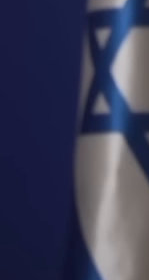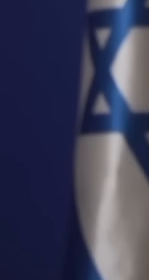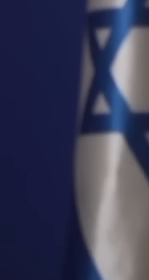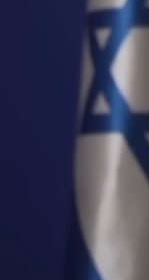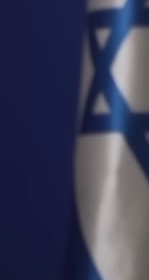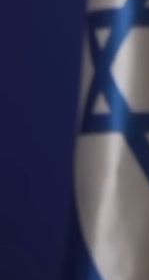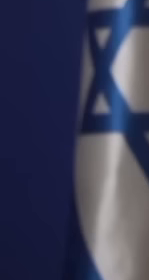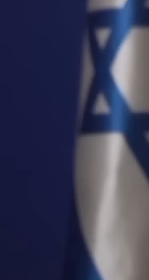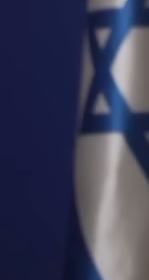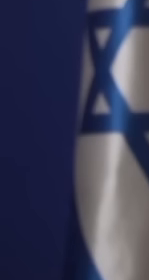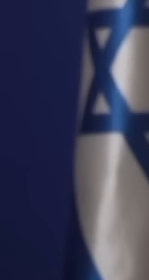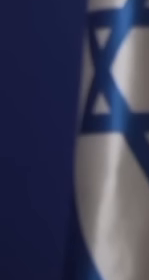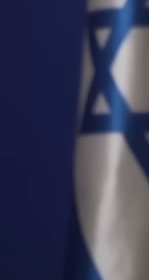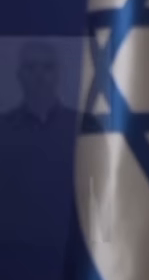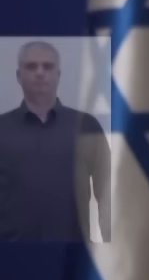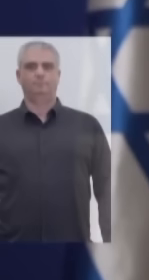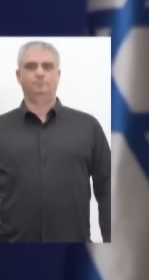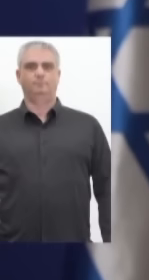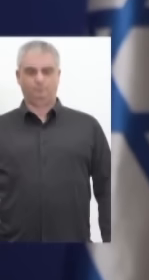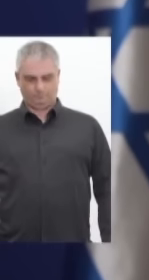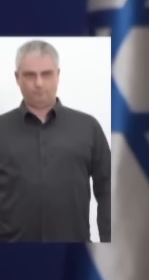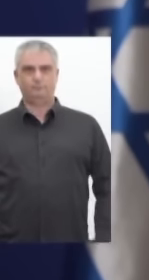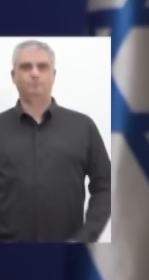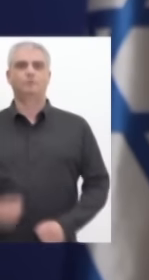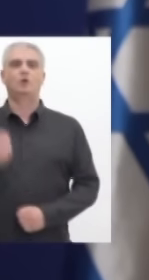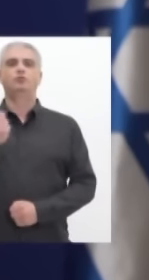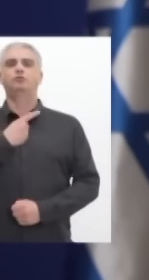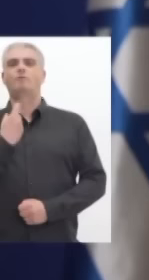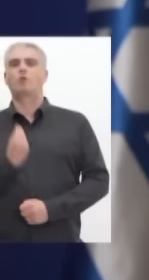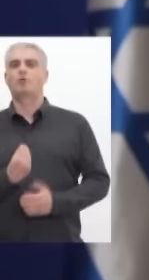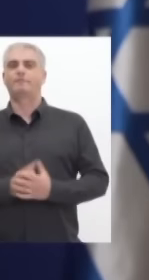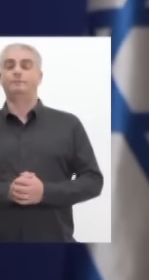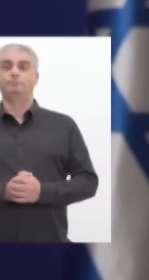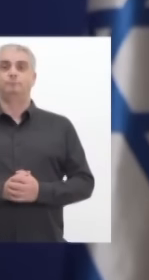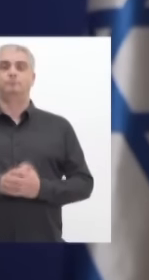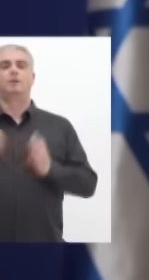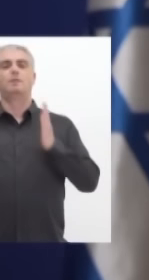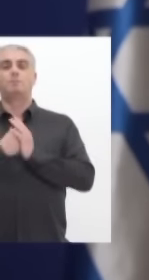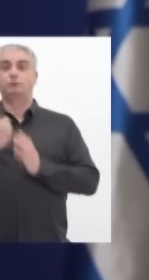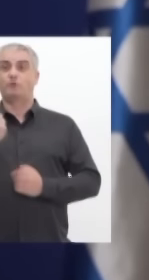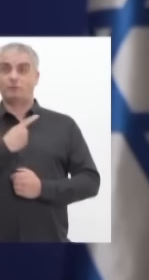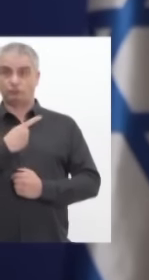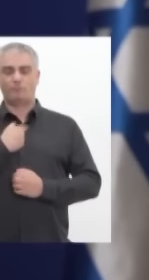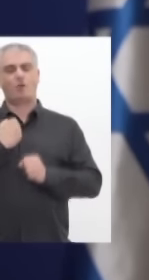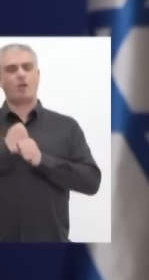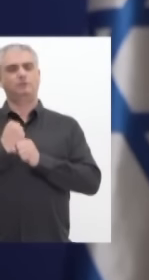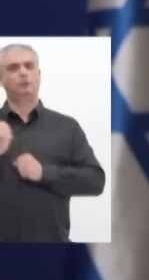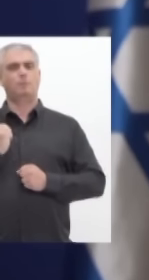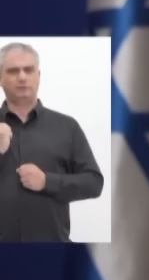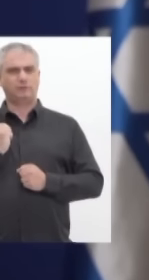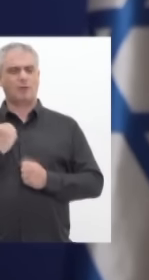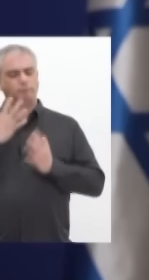Cómo empezaba pero no cómo terminaba podemos estar en lo que es la antesala de una tercera guerra mundial desde el punto de vista de la